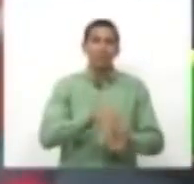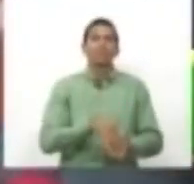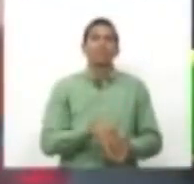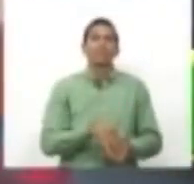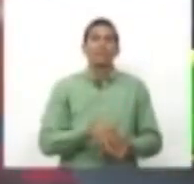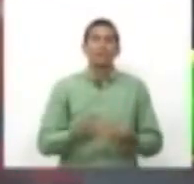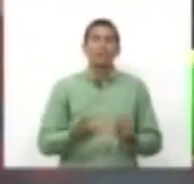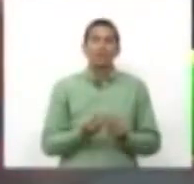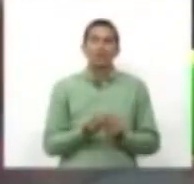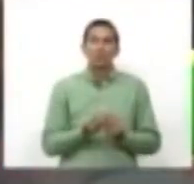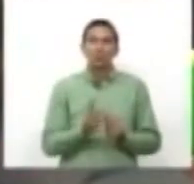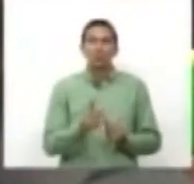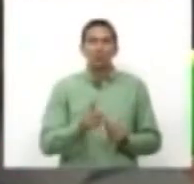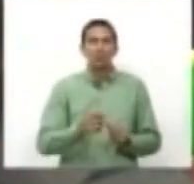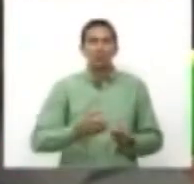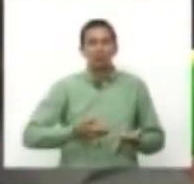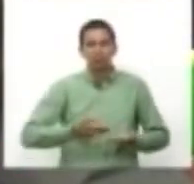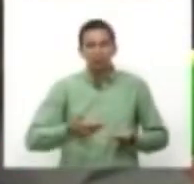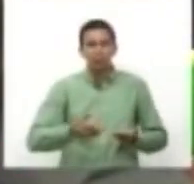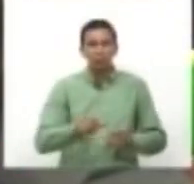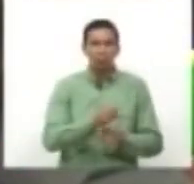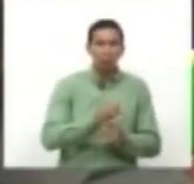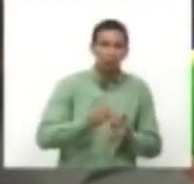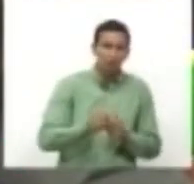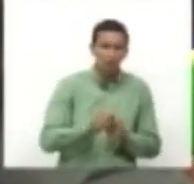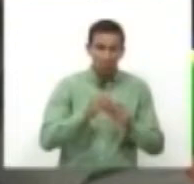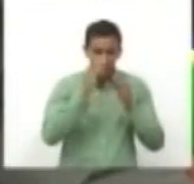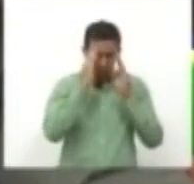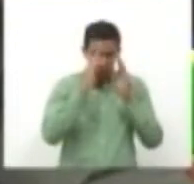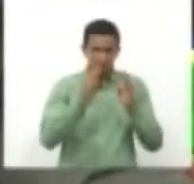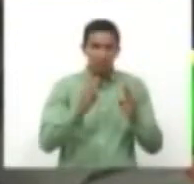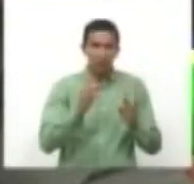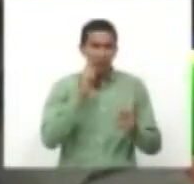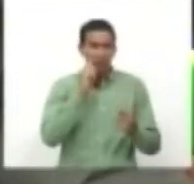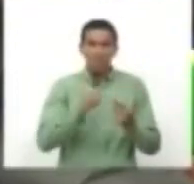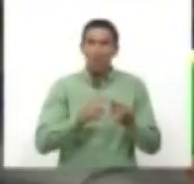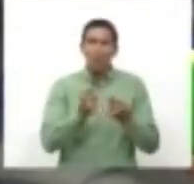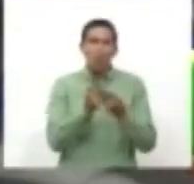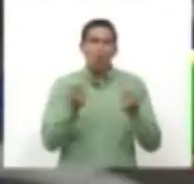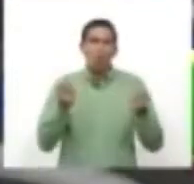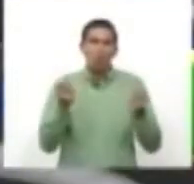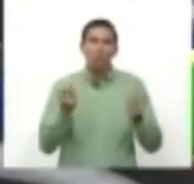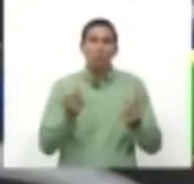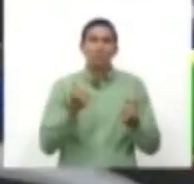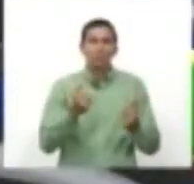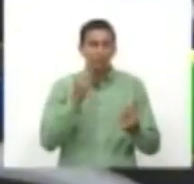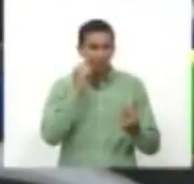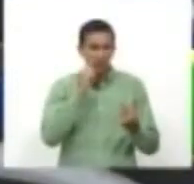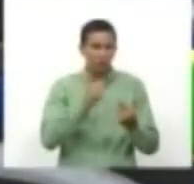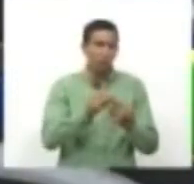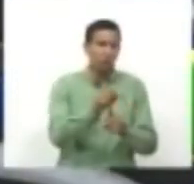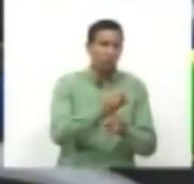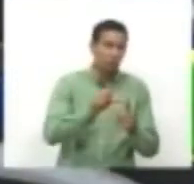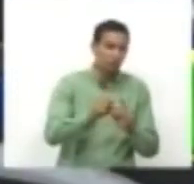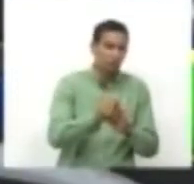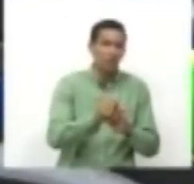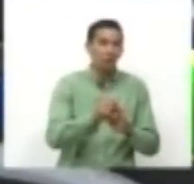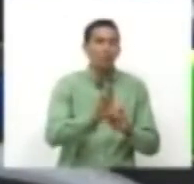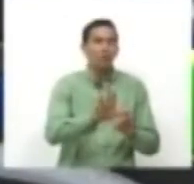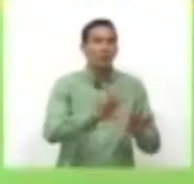Obras Sociales, entidad sin ánimo de lucro, busca convocar la solidaridad de la sociedad civil hacia la familia